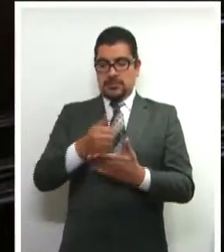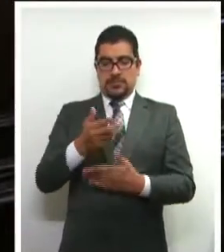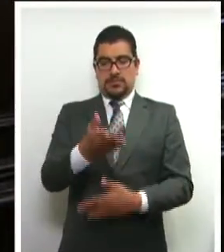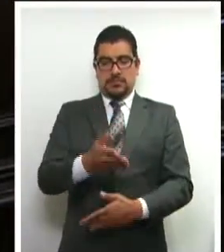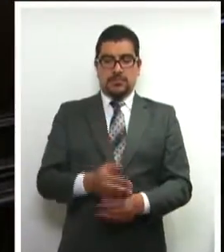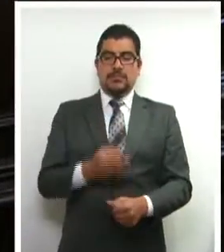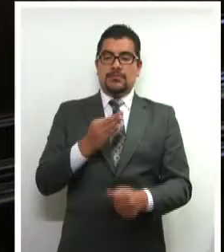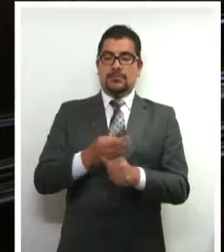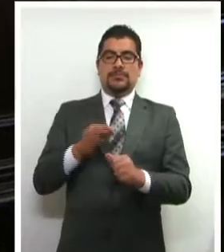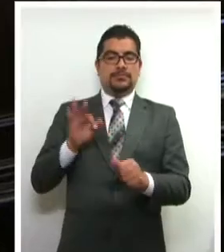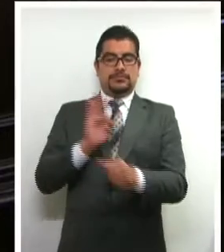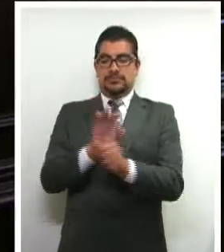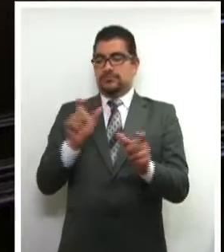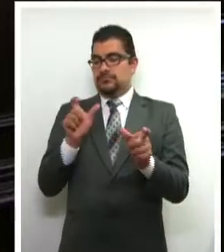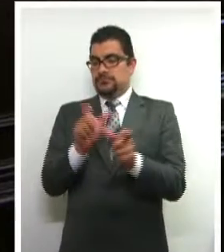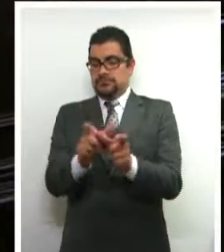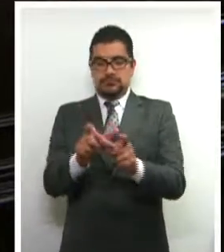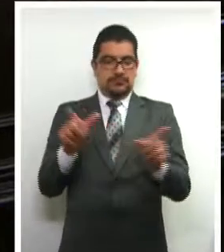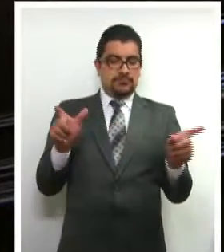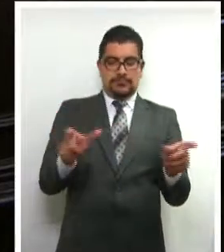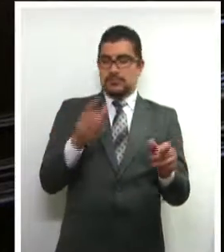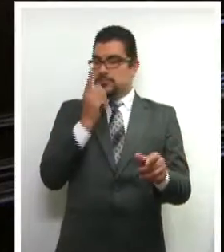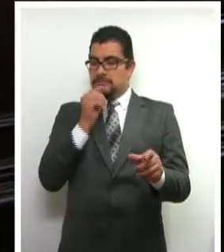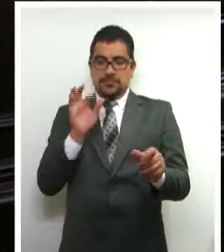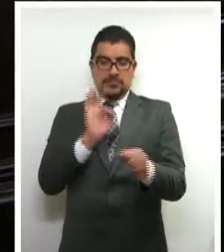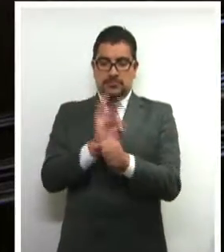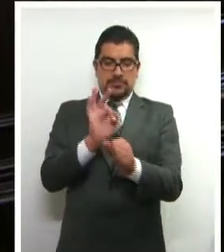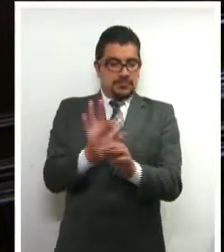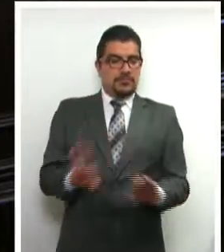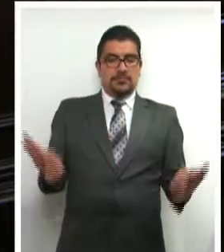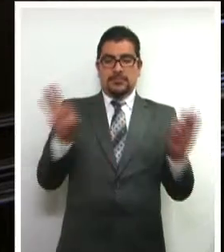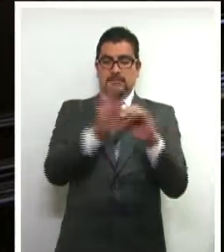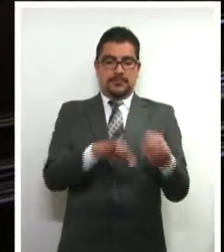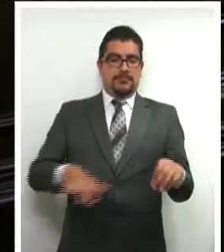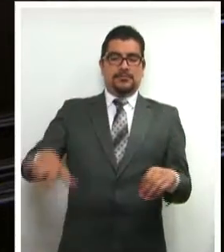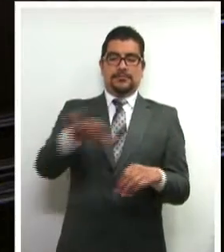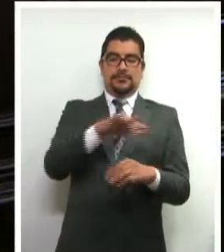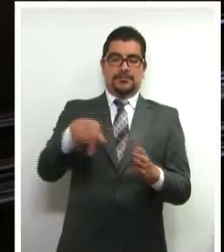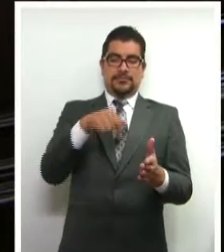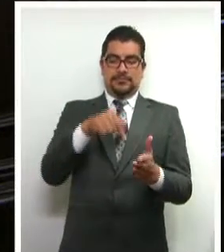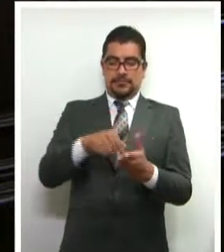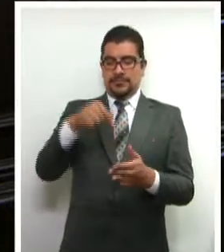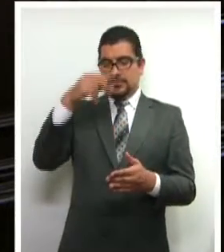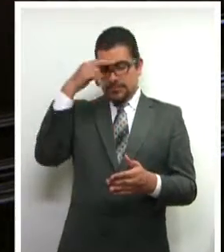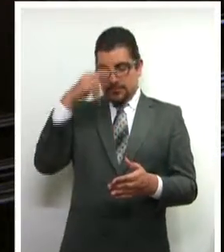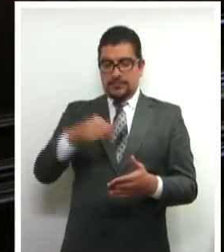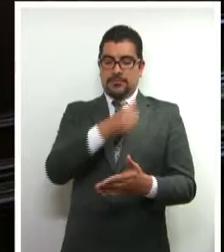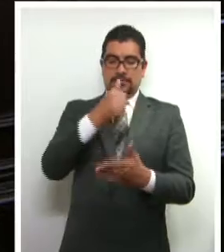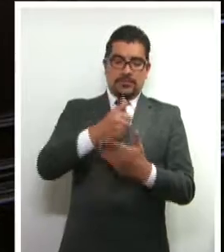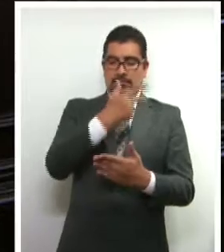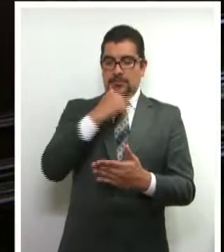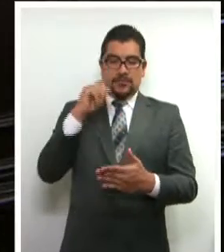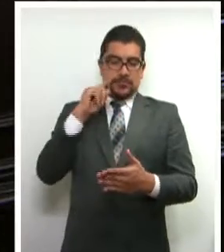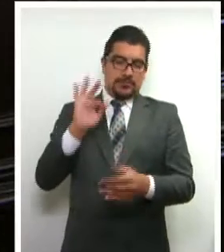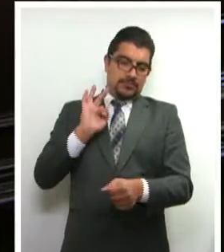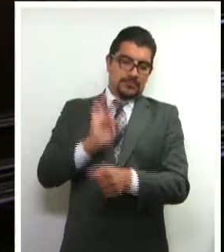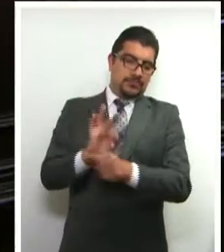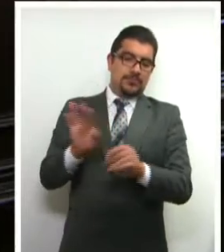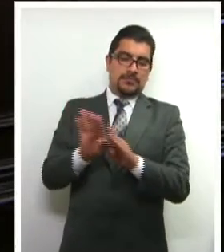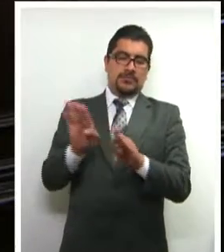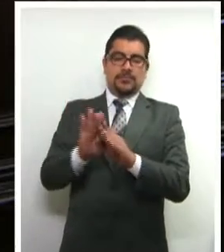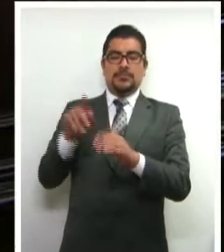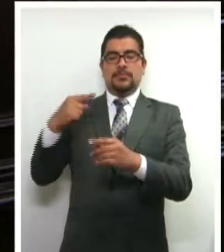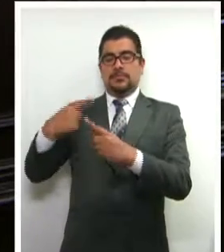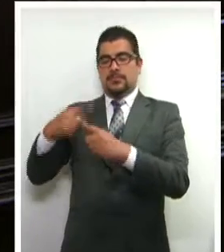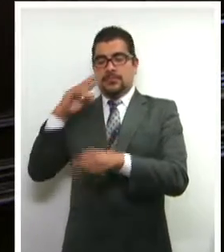La seguridad es una de las principales preocupaciones que tenemos los ciudadanos, las ciudadanas, por lo que las instituciones que tienen la